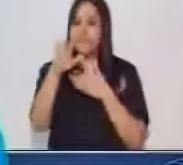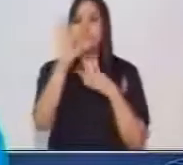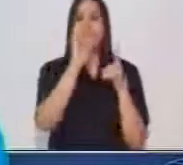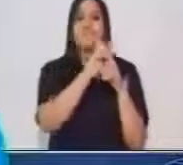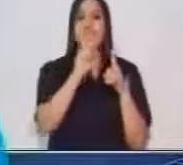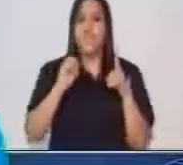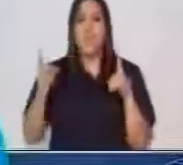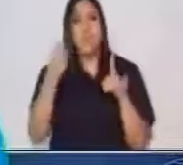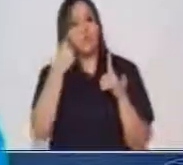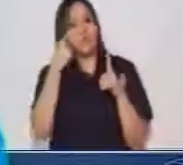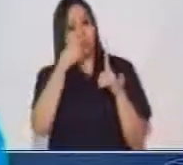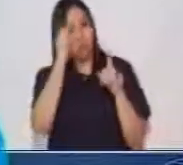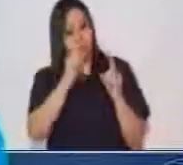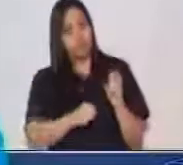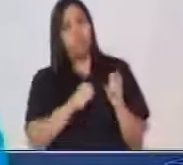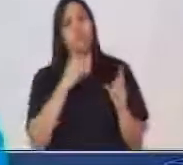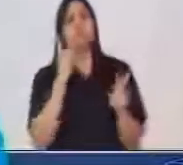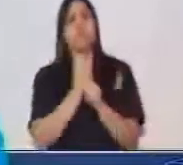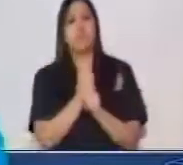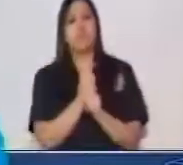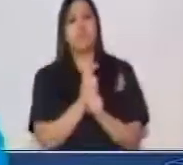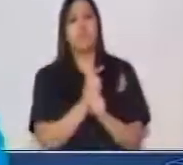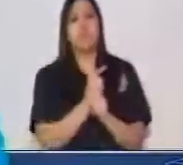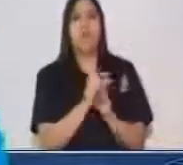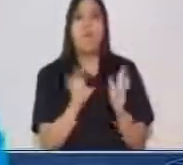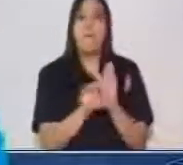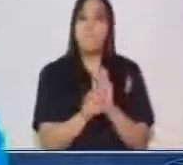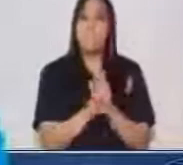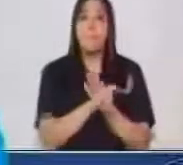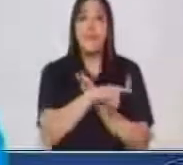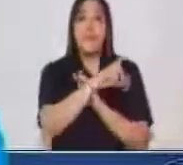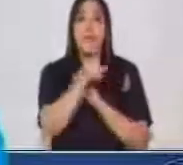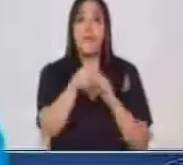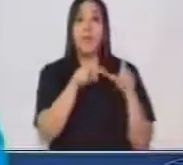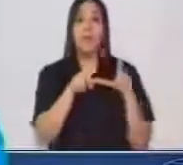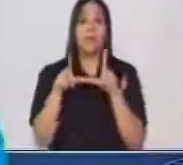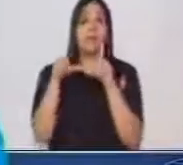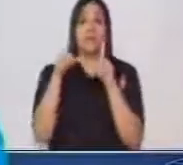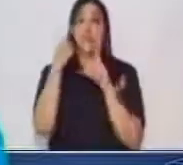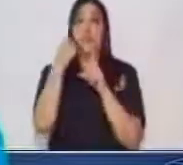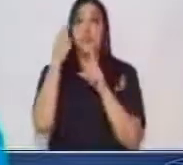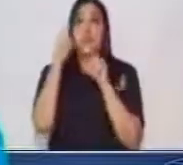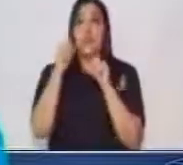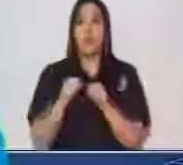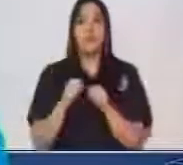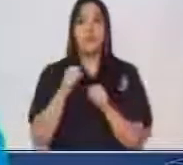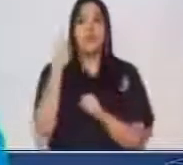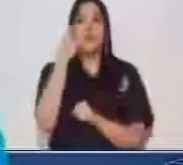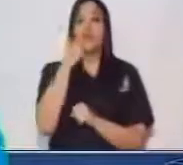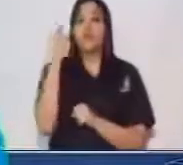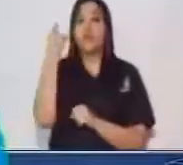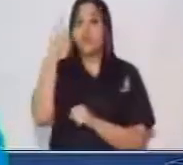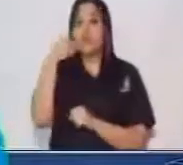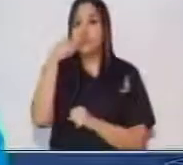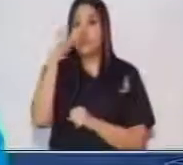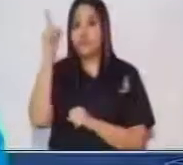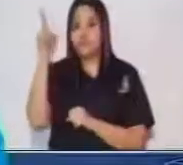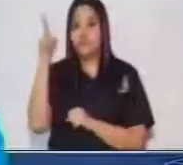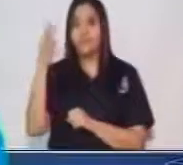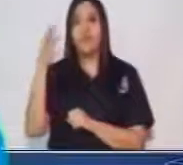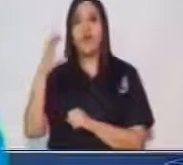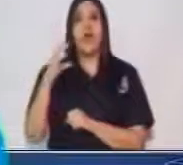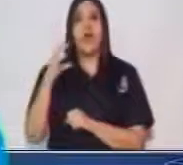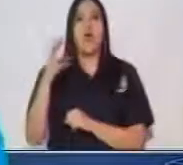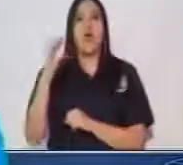los tipos de sustantivos. Y te puedes dar cuenta que en nuestro panel tenemos lo que son los sustantivos comunes. Estos son los